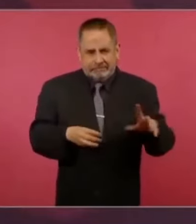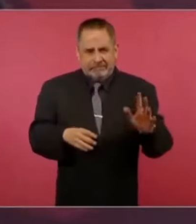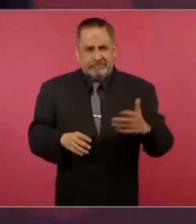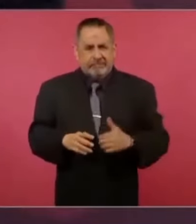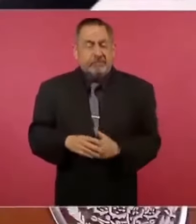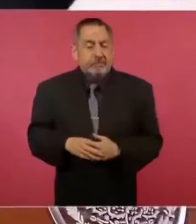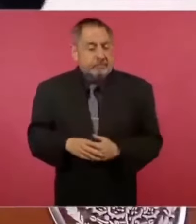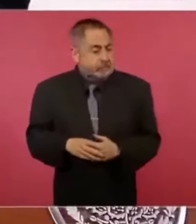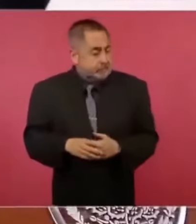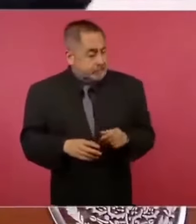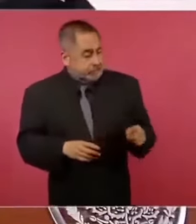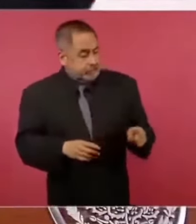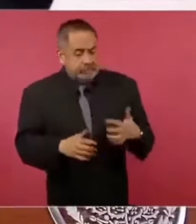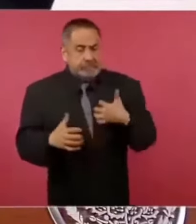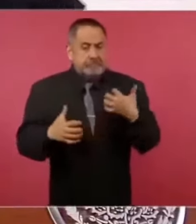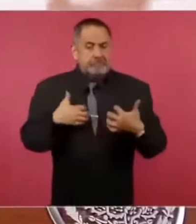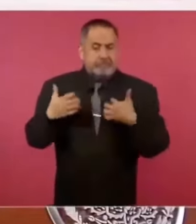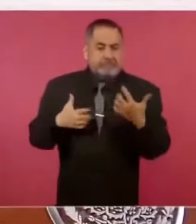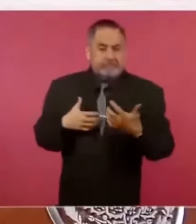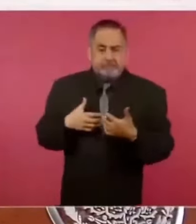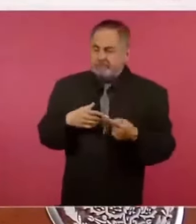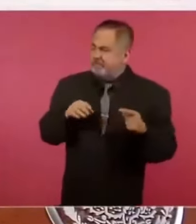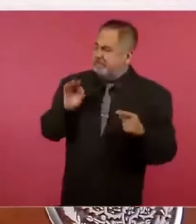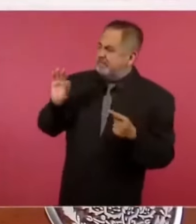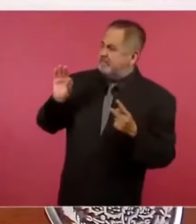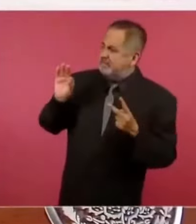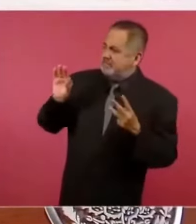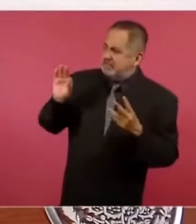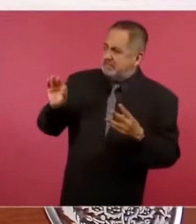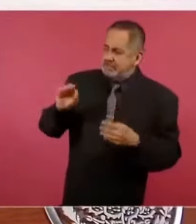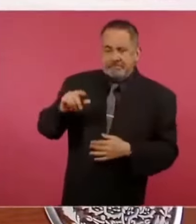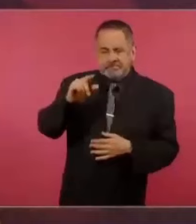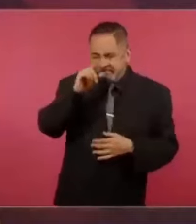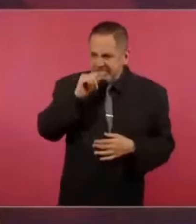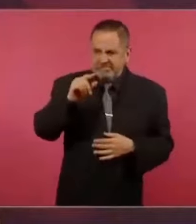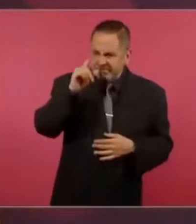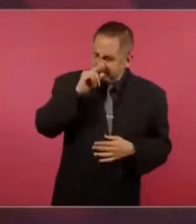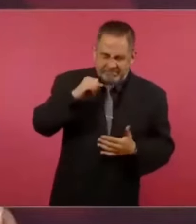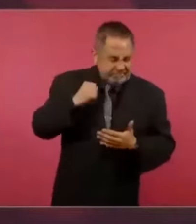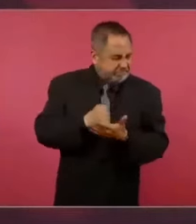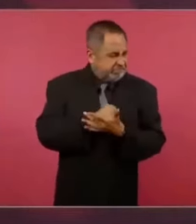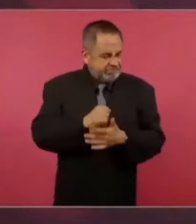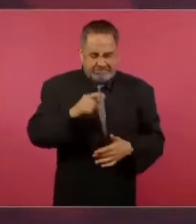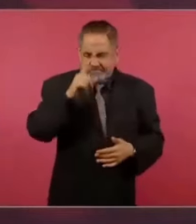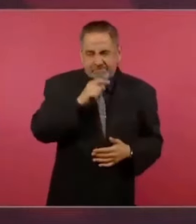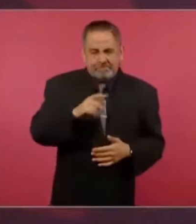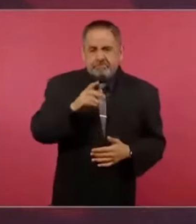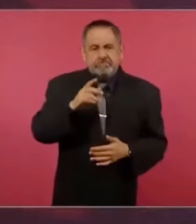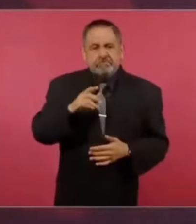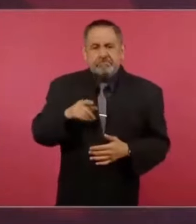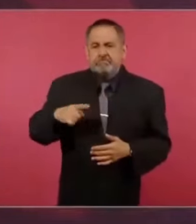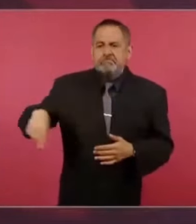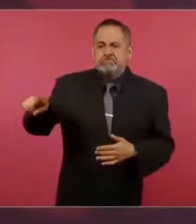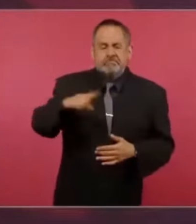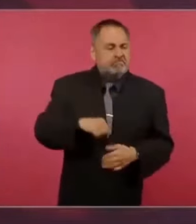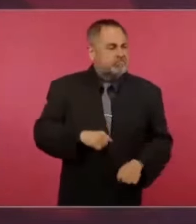ya todo eso como no les funciona ya lo